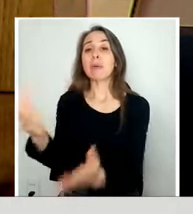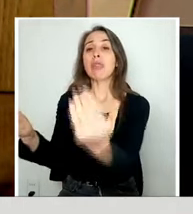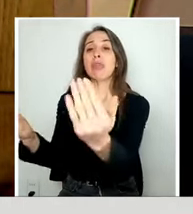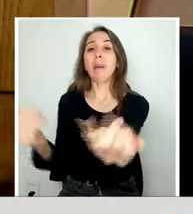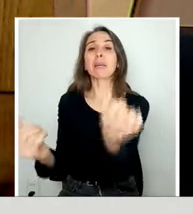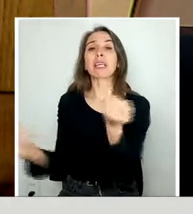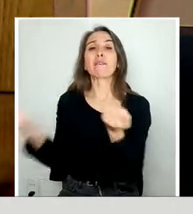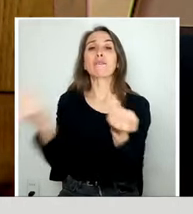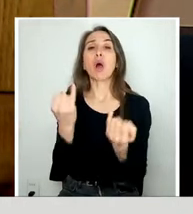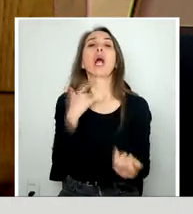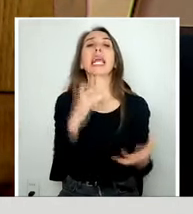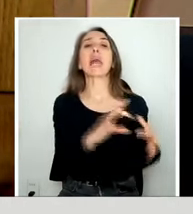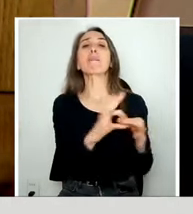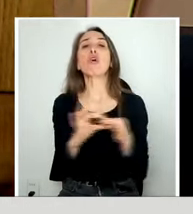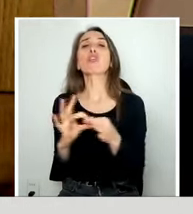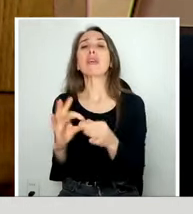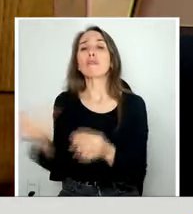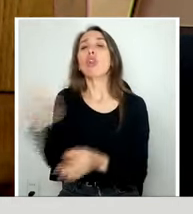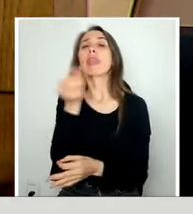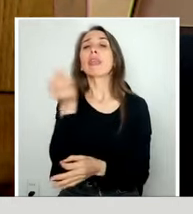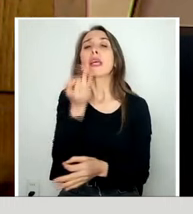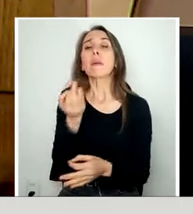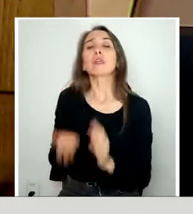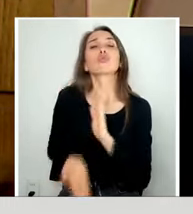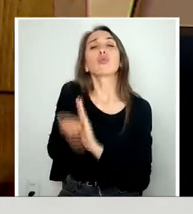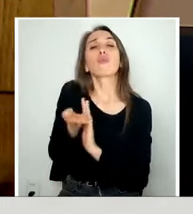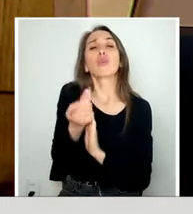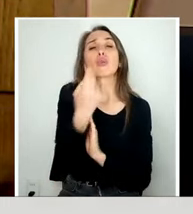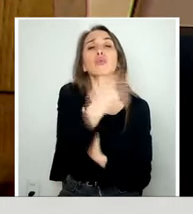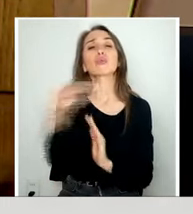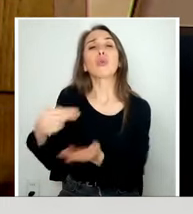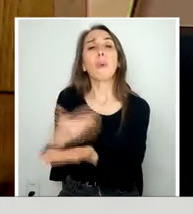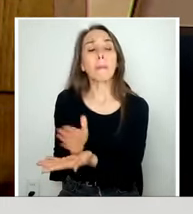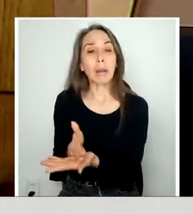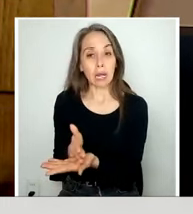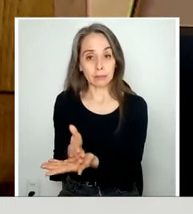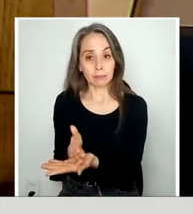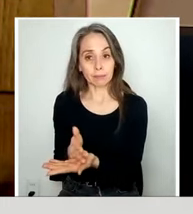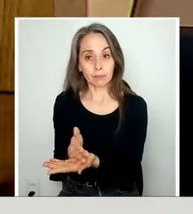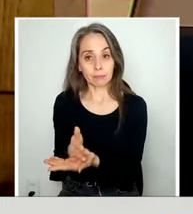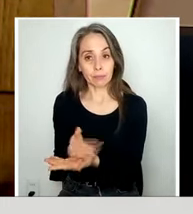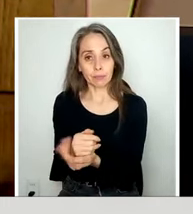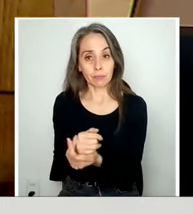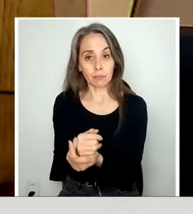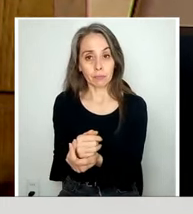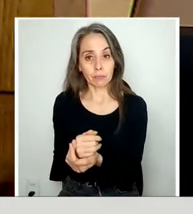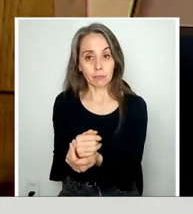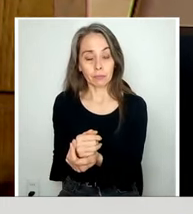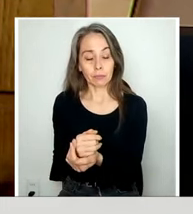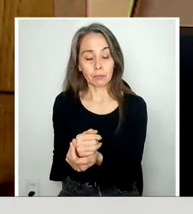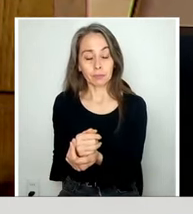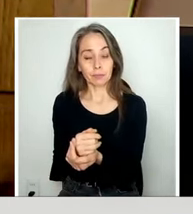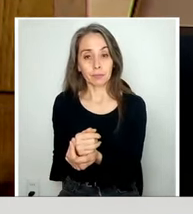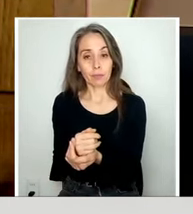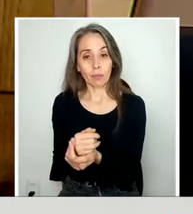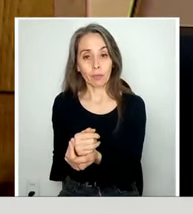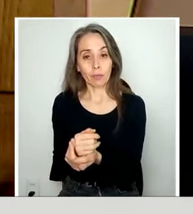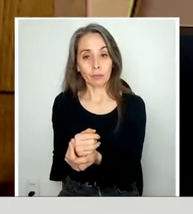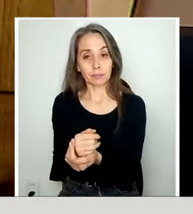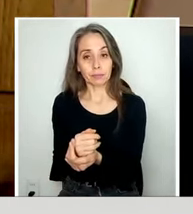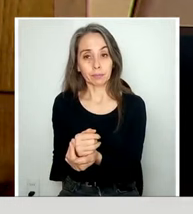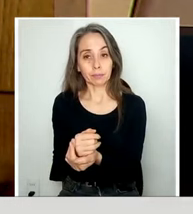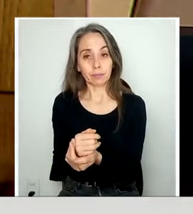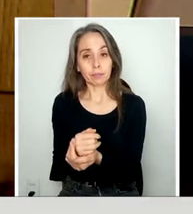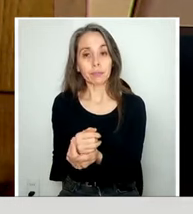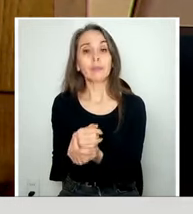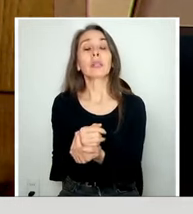las razones por las cuales subía sus planes y en la medida que estos fueran adecuadamente